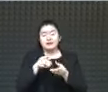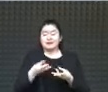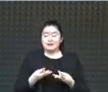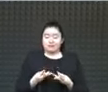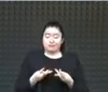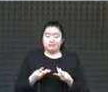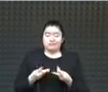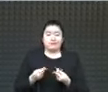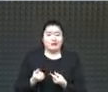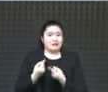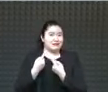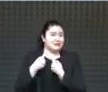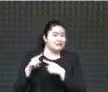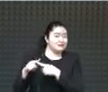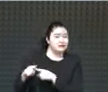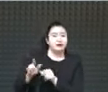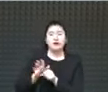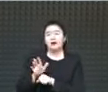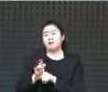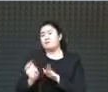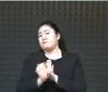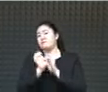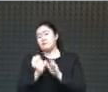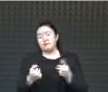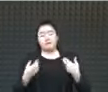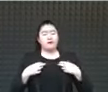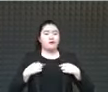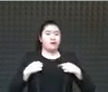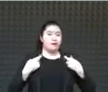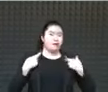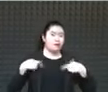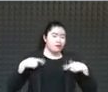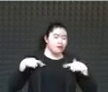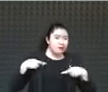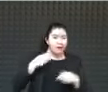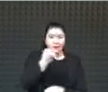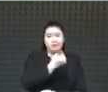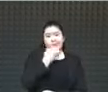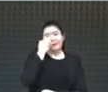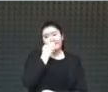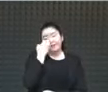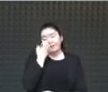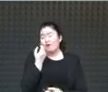de distinto tipo, desde uniformes escolares y otras